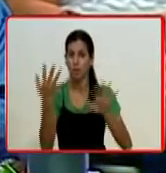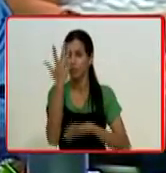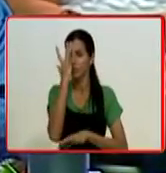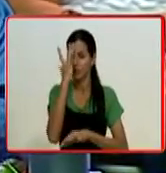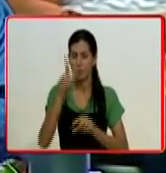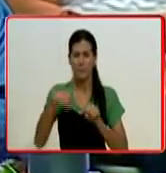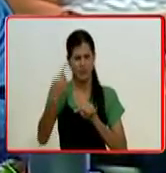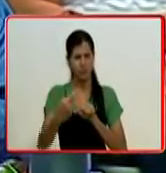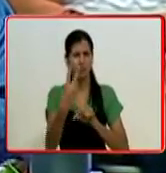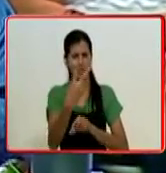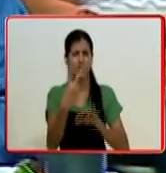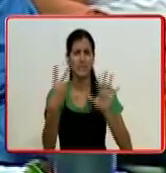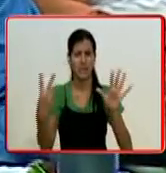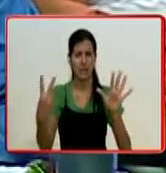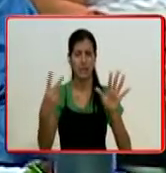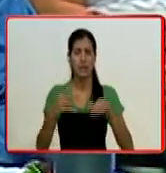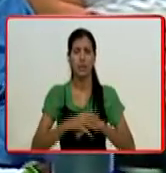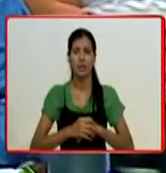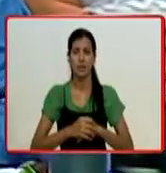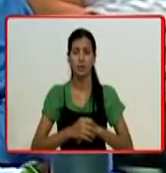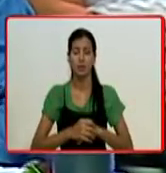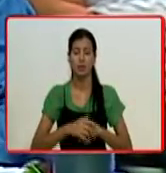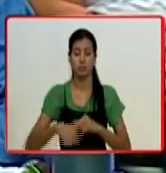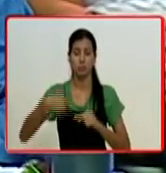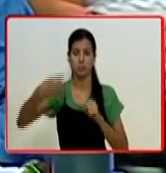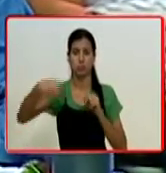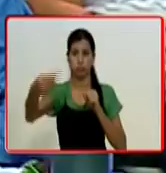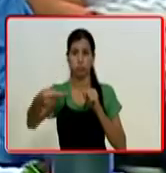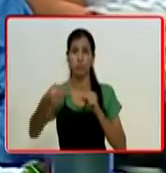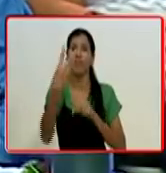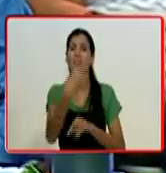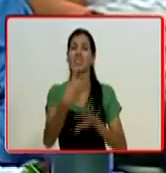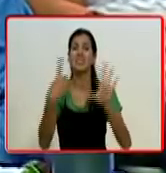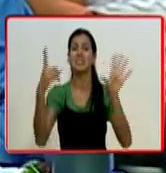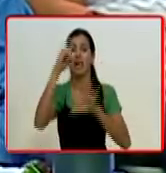mañana es 27 de febrero, 26 años